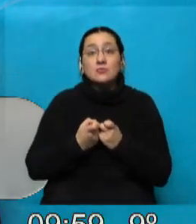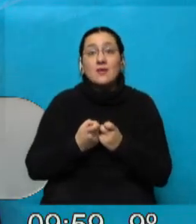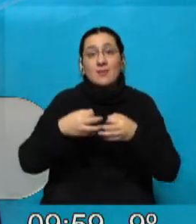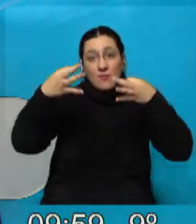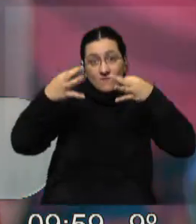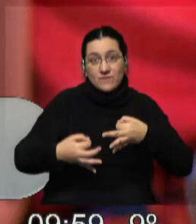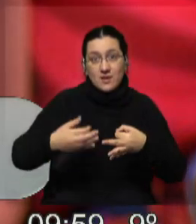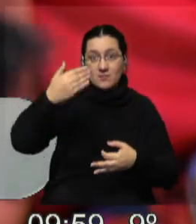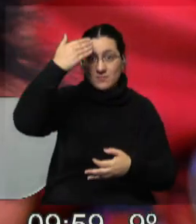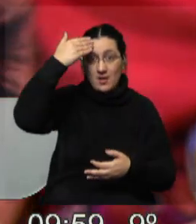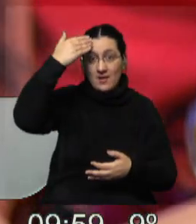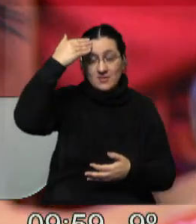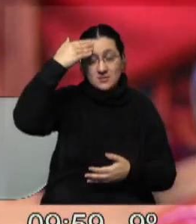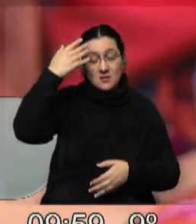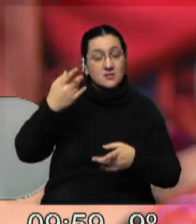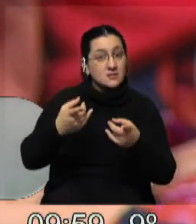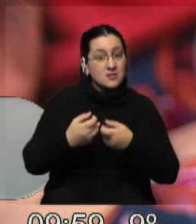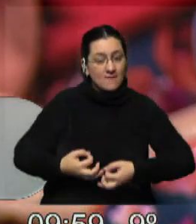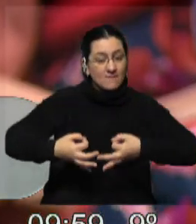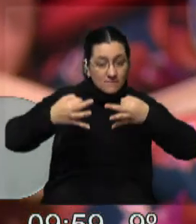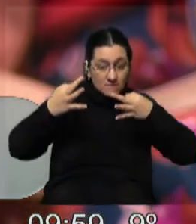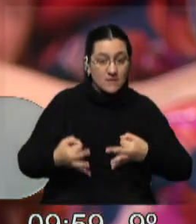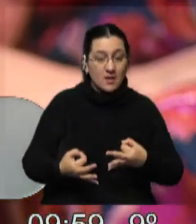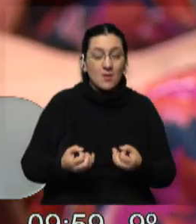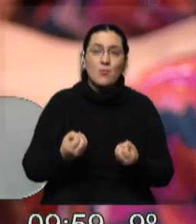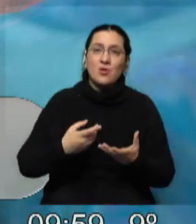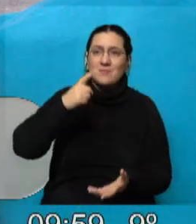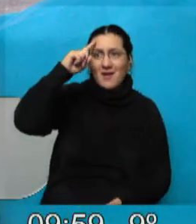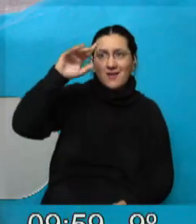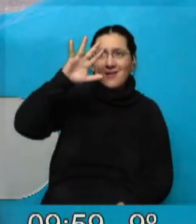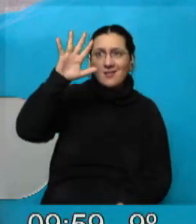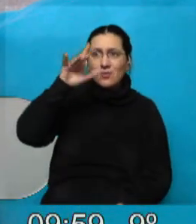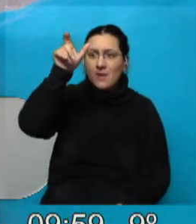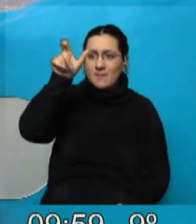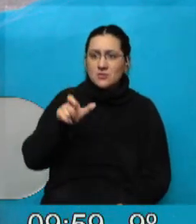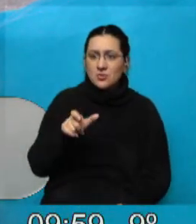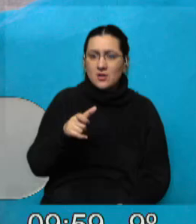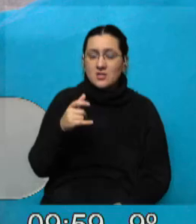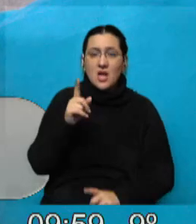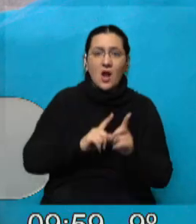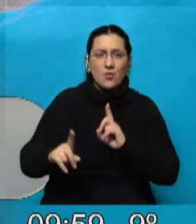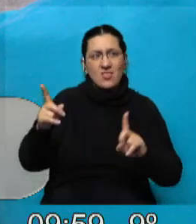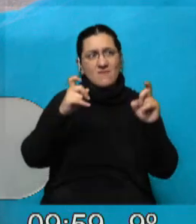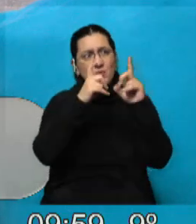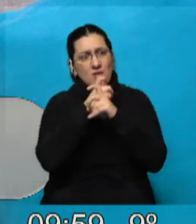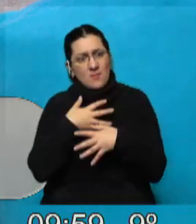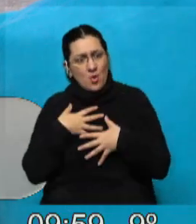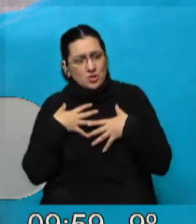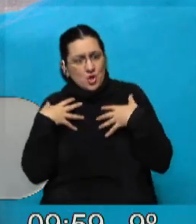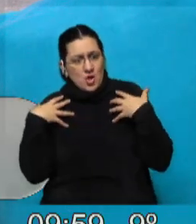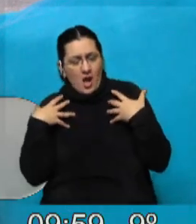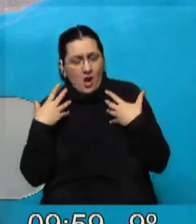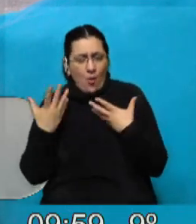bien alineados nuestros planetas. Porque imagínense una persona que tenga algún tipo de dificultad emocional,